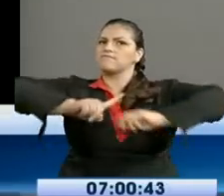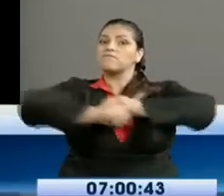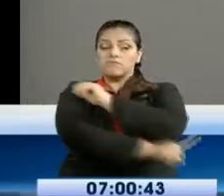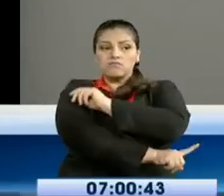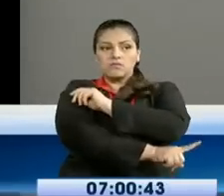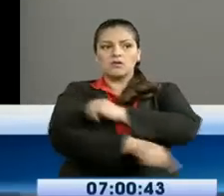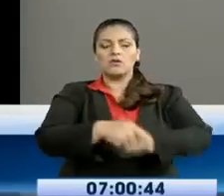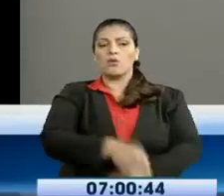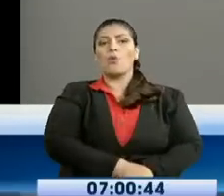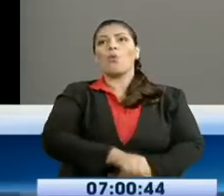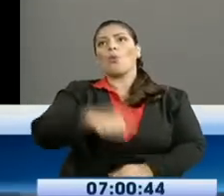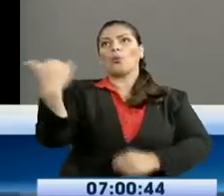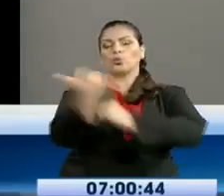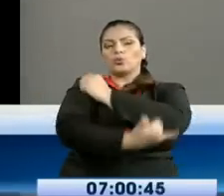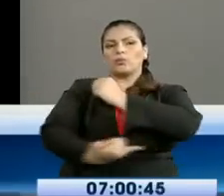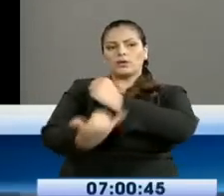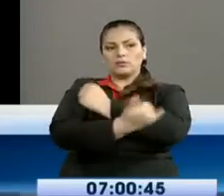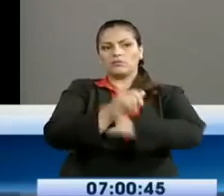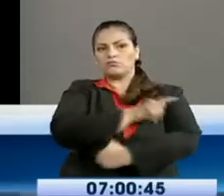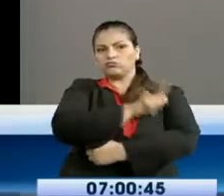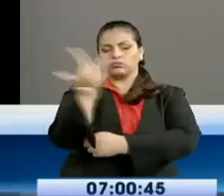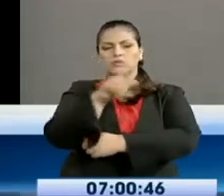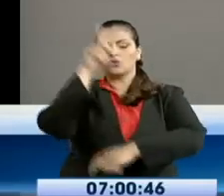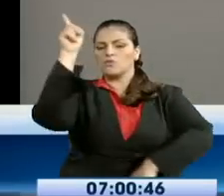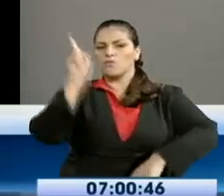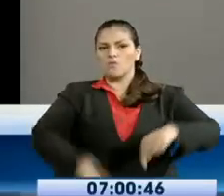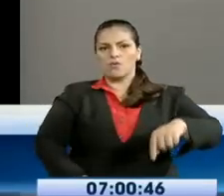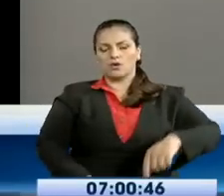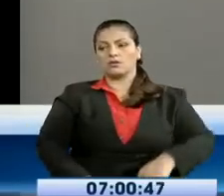no exceden los 90 días de reposo.